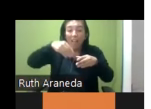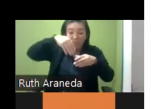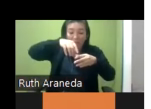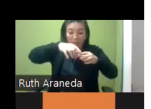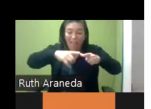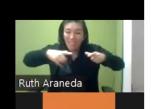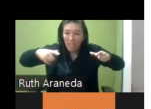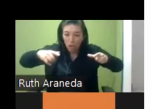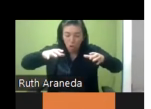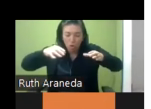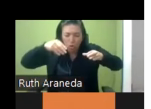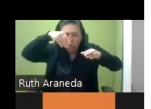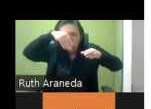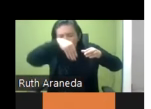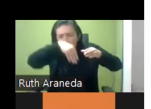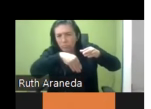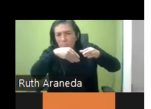para